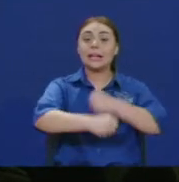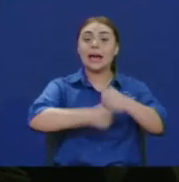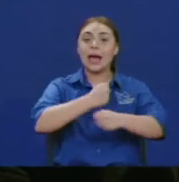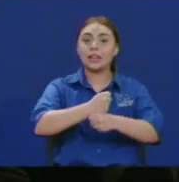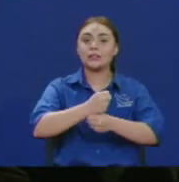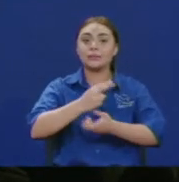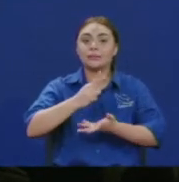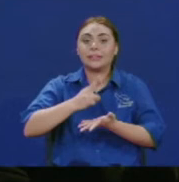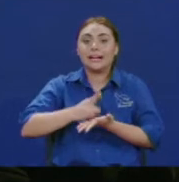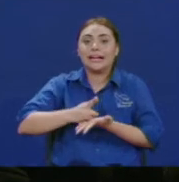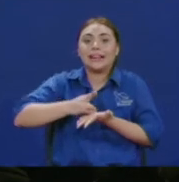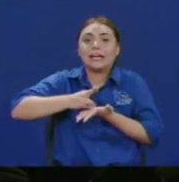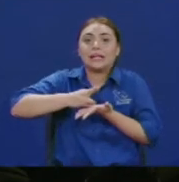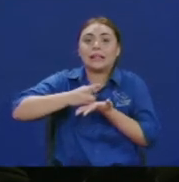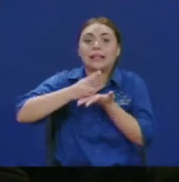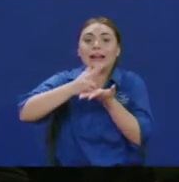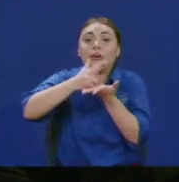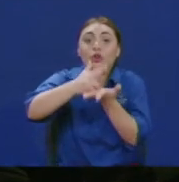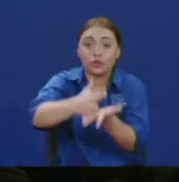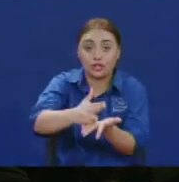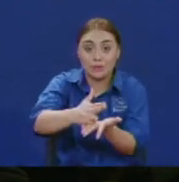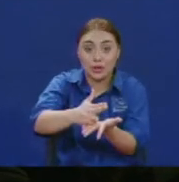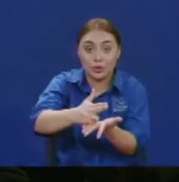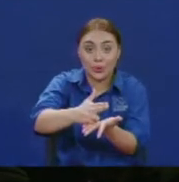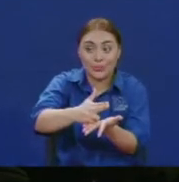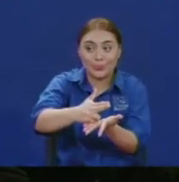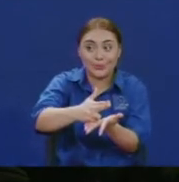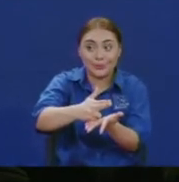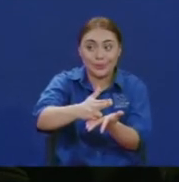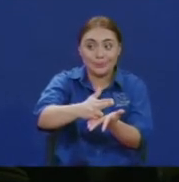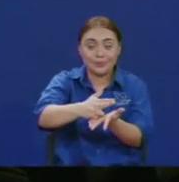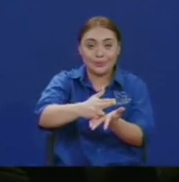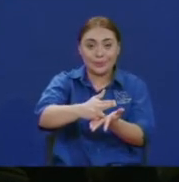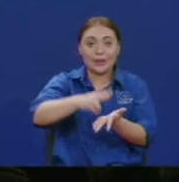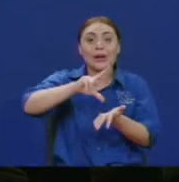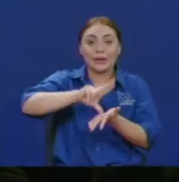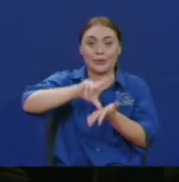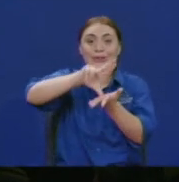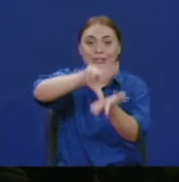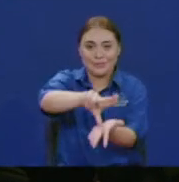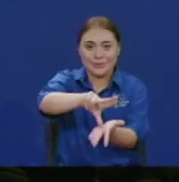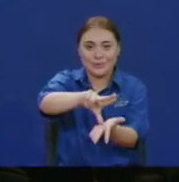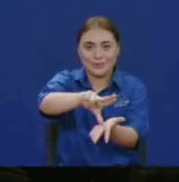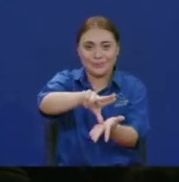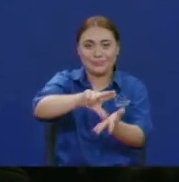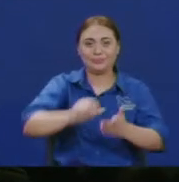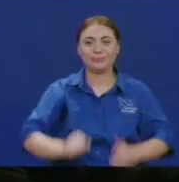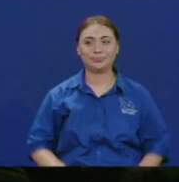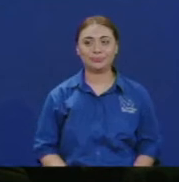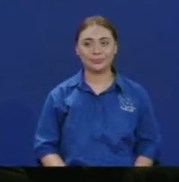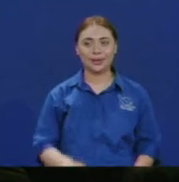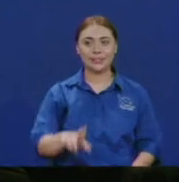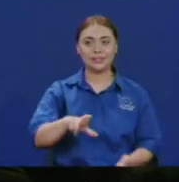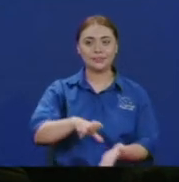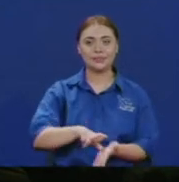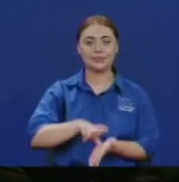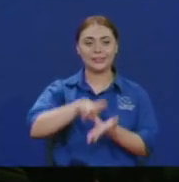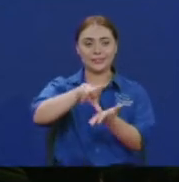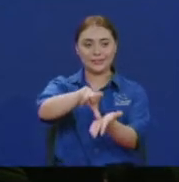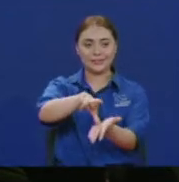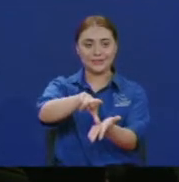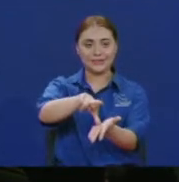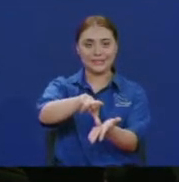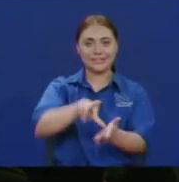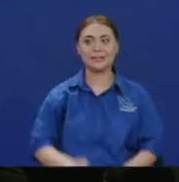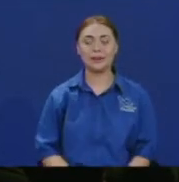¿verdad? De los cuales muchos de ustedes estuvieron y algunos pues no pudieron por X o Y razón. Solo sáquenme de una duda,